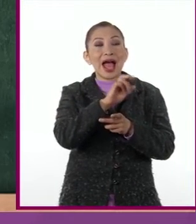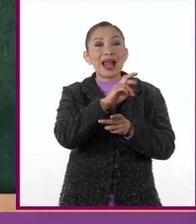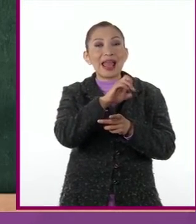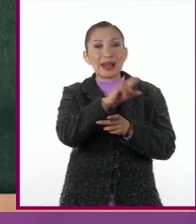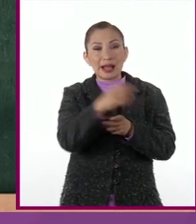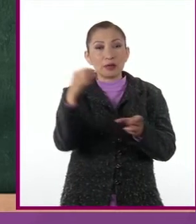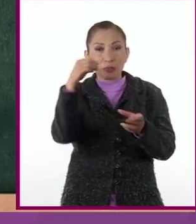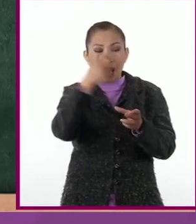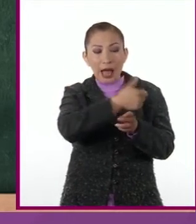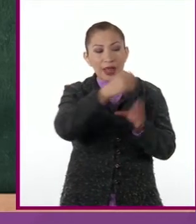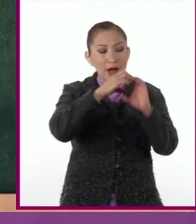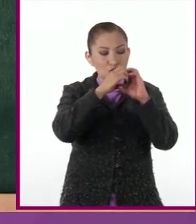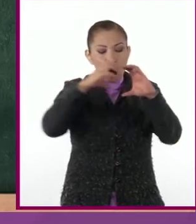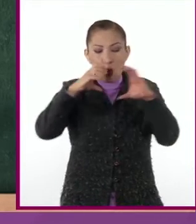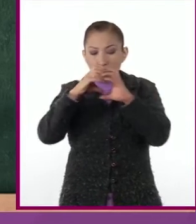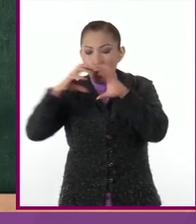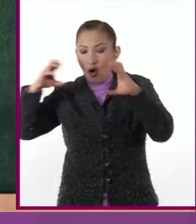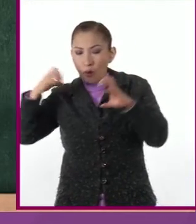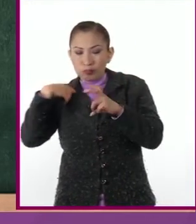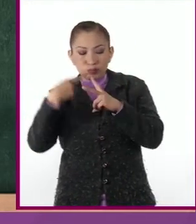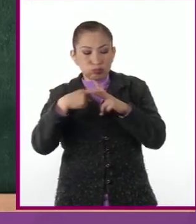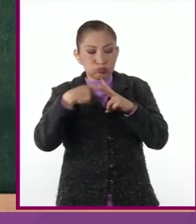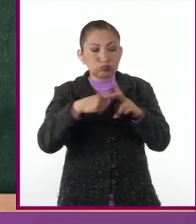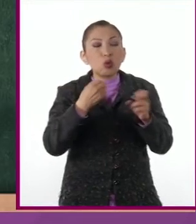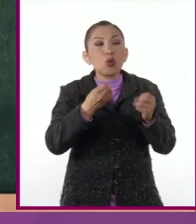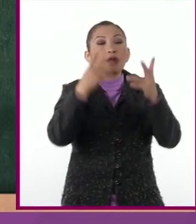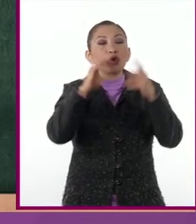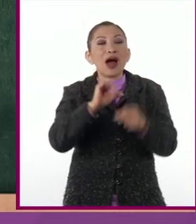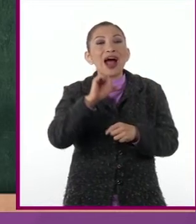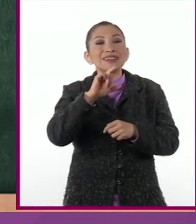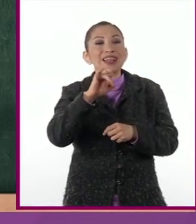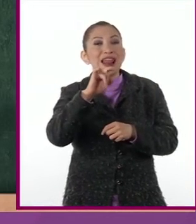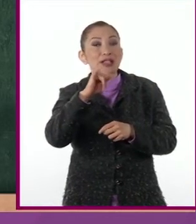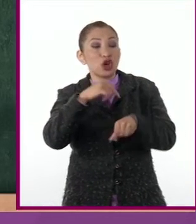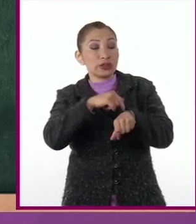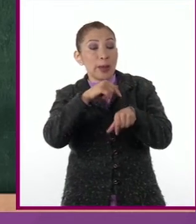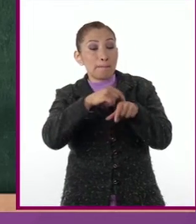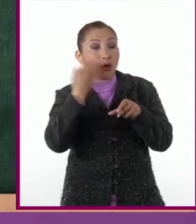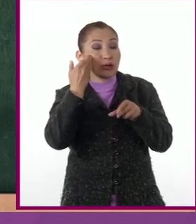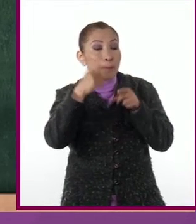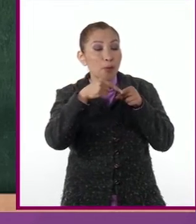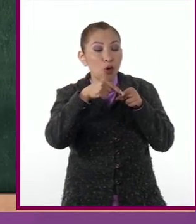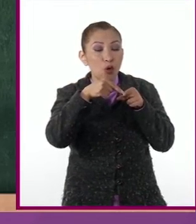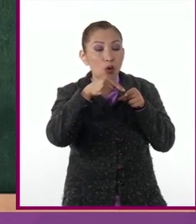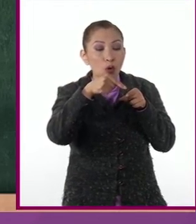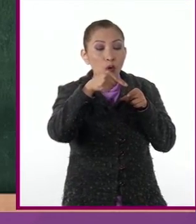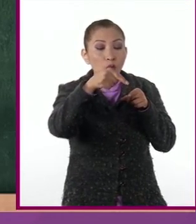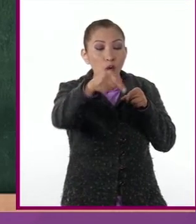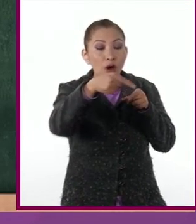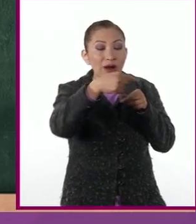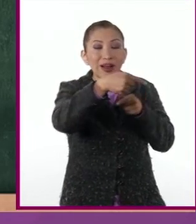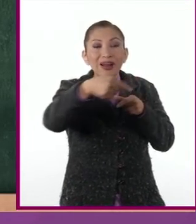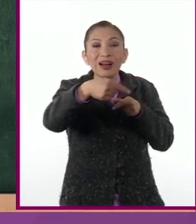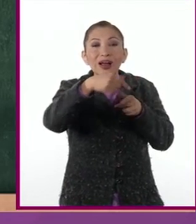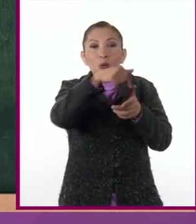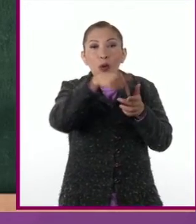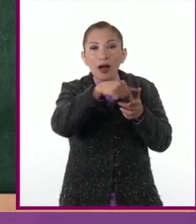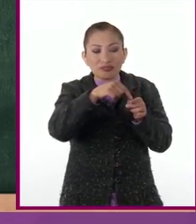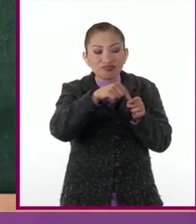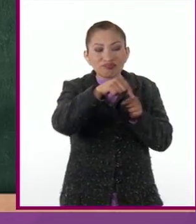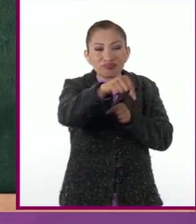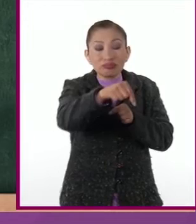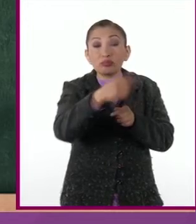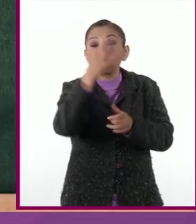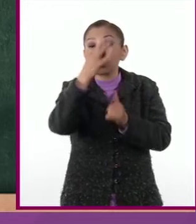le colocamos a cada globo. Calculamos la aceleración según el tiempo que tardó en recorrer la distancia que marcamos.